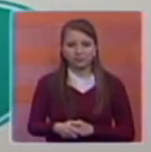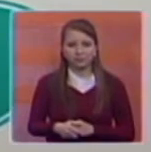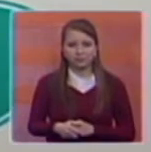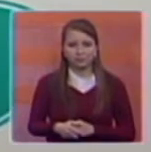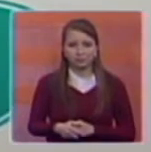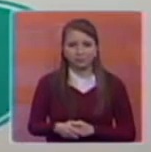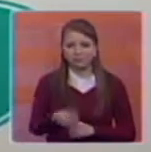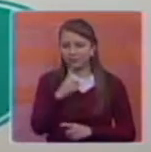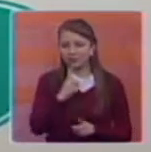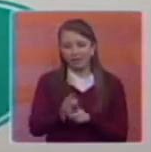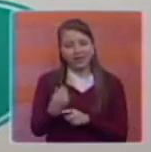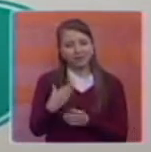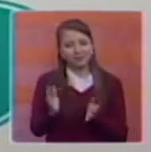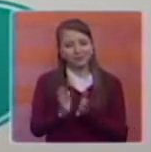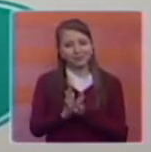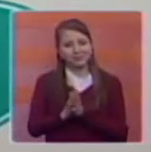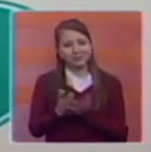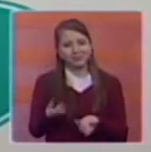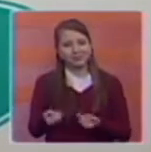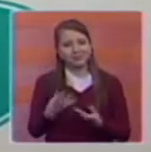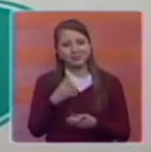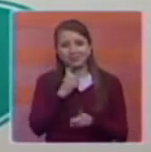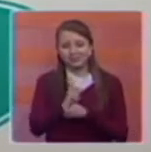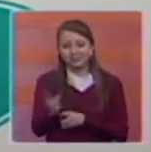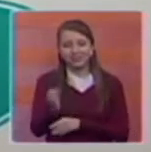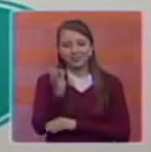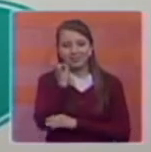¿Sabes qué? Apláudeme, gordo. Eso está